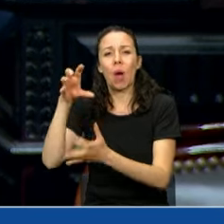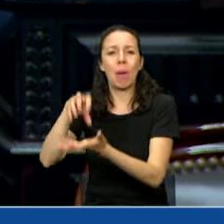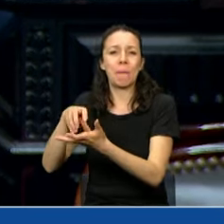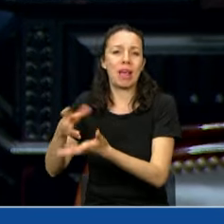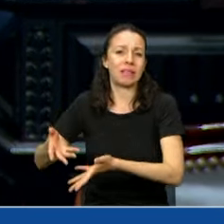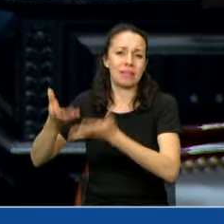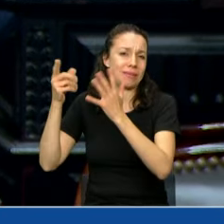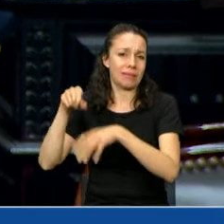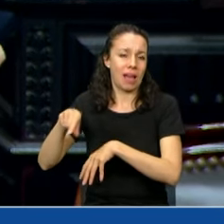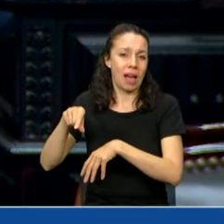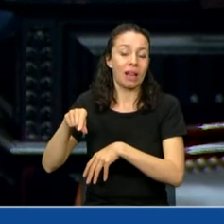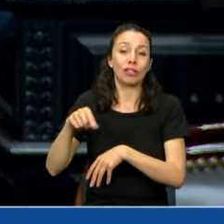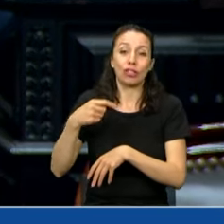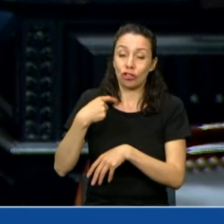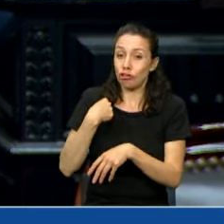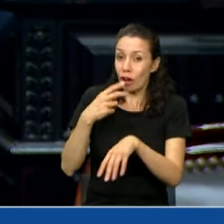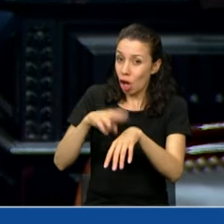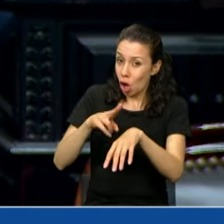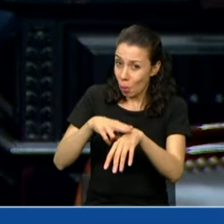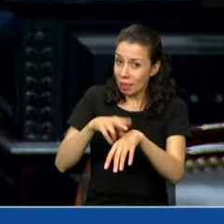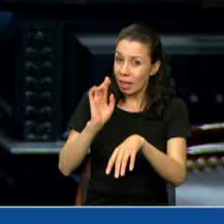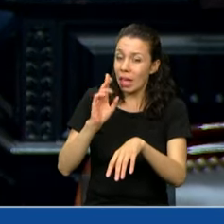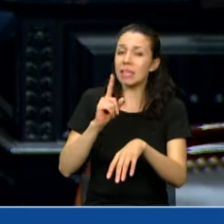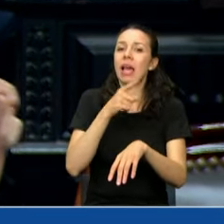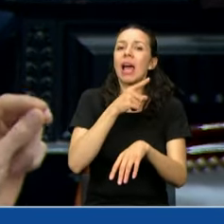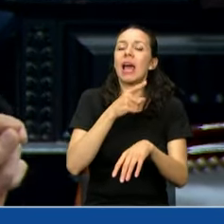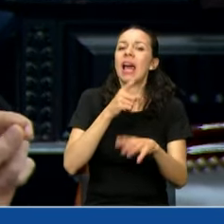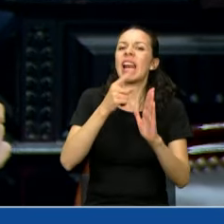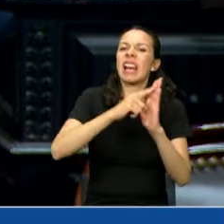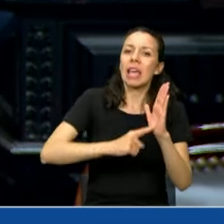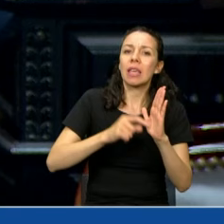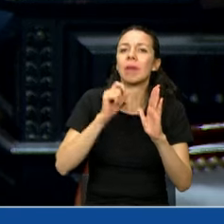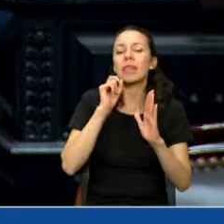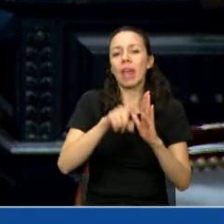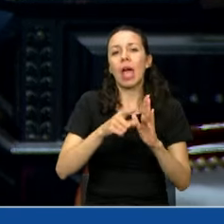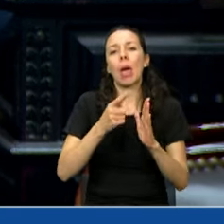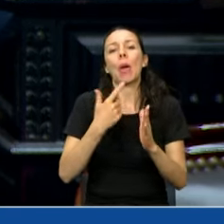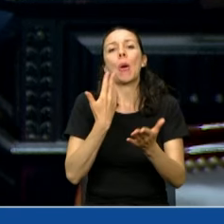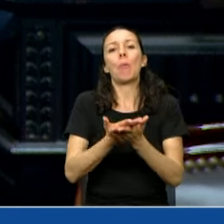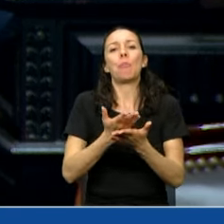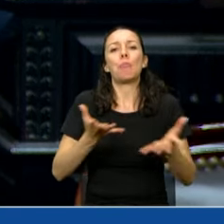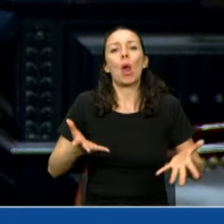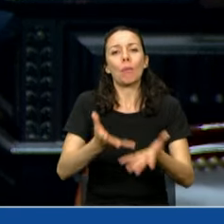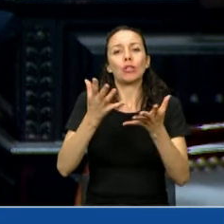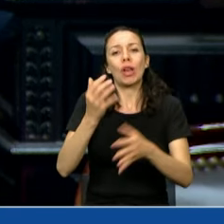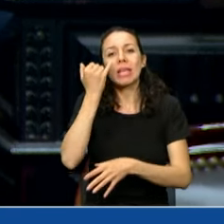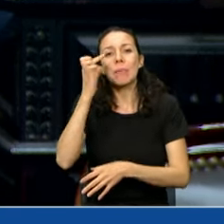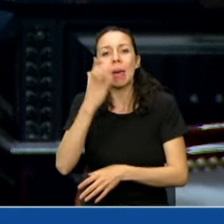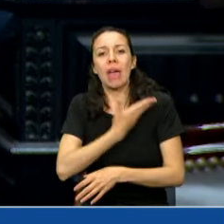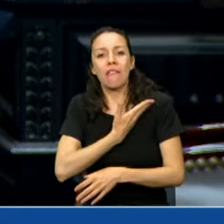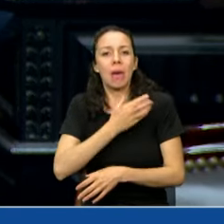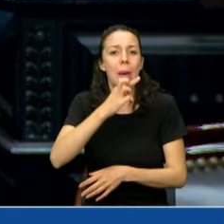sugeriría el proyecto es que sea régimen de promoción de gnl para ipf y Petronas entonces ahí empezamos a hablar de manera